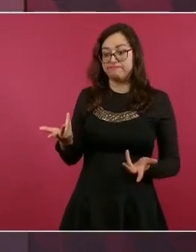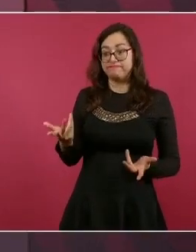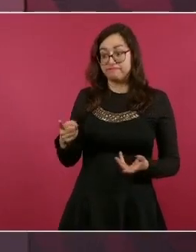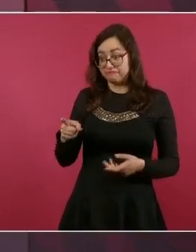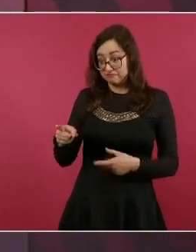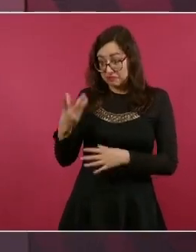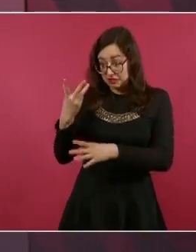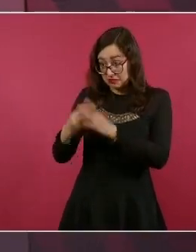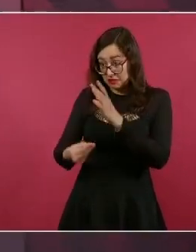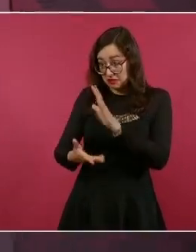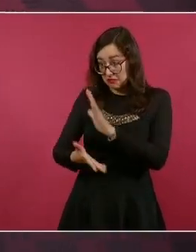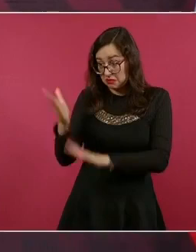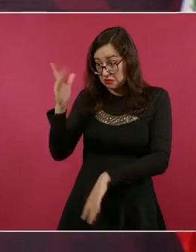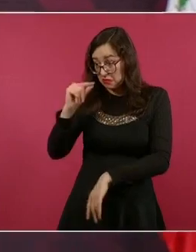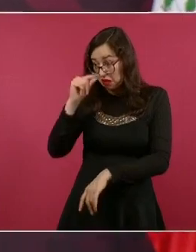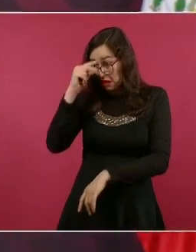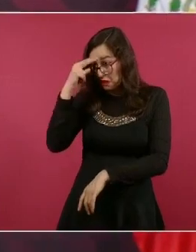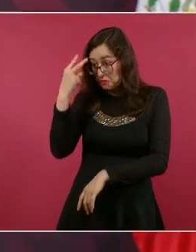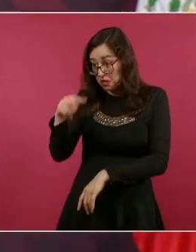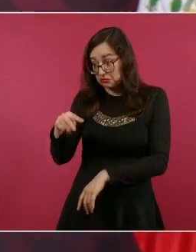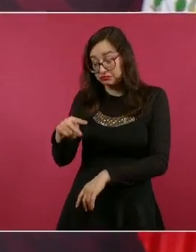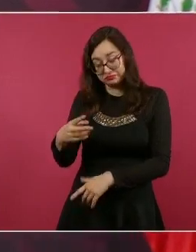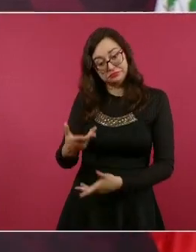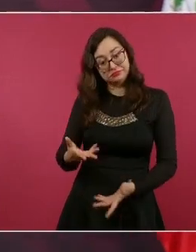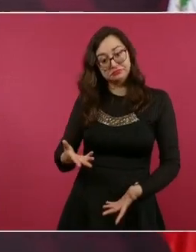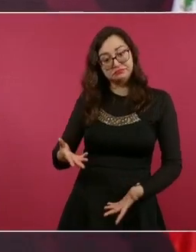Entonces, esto realmente